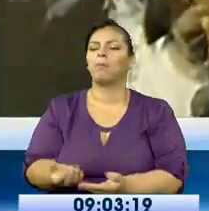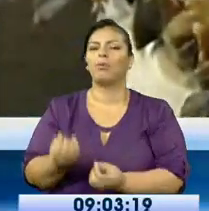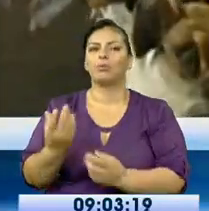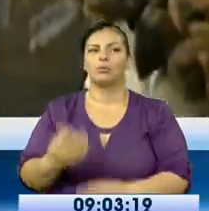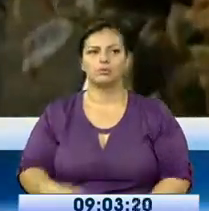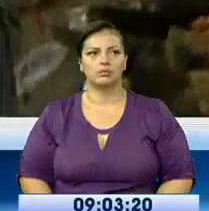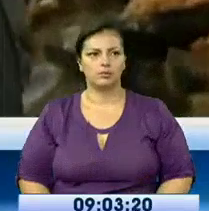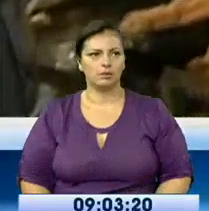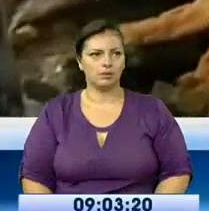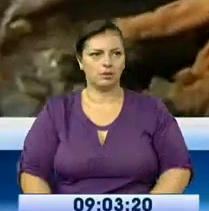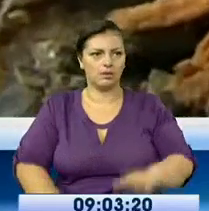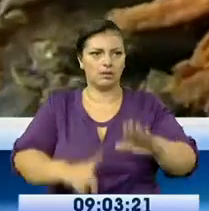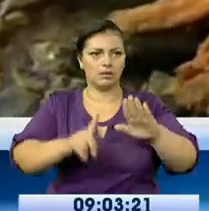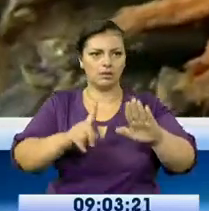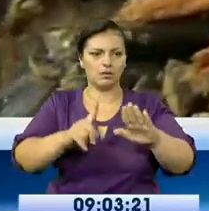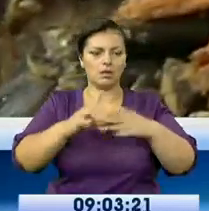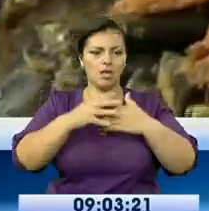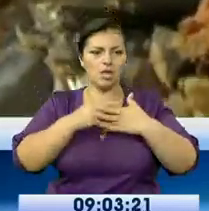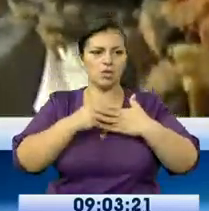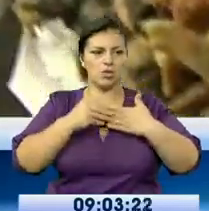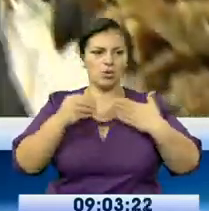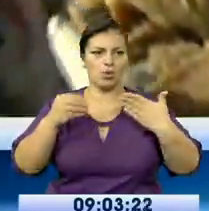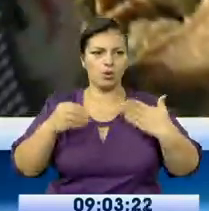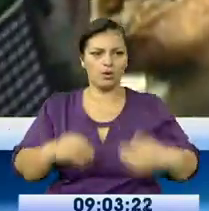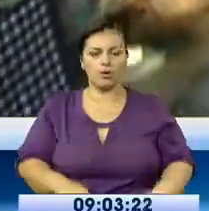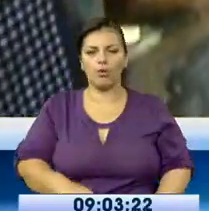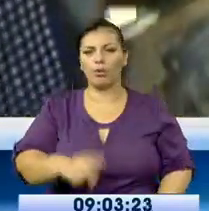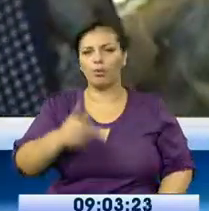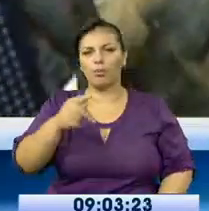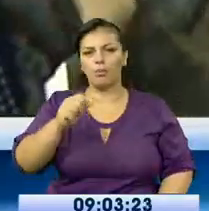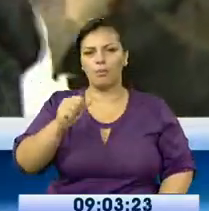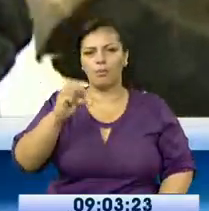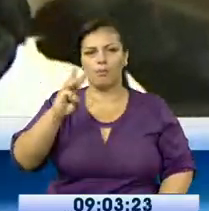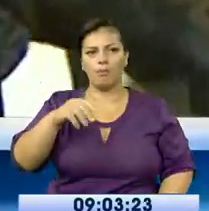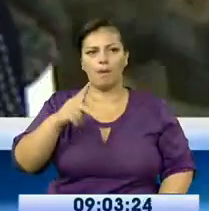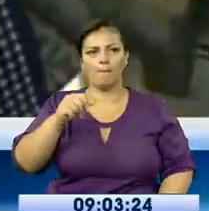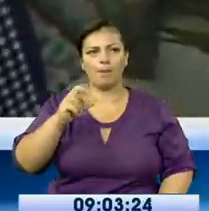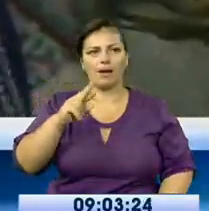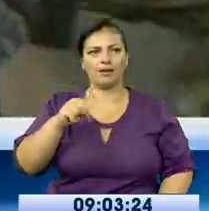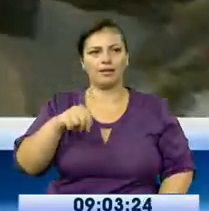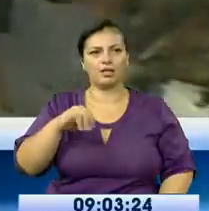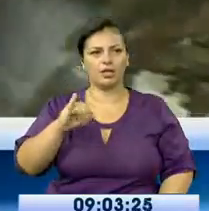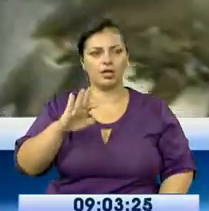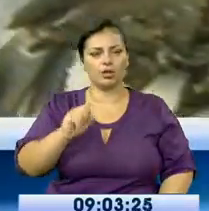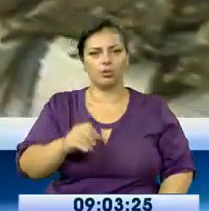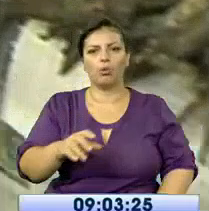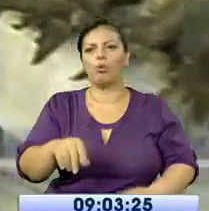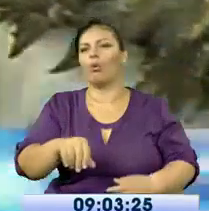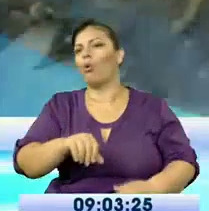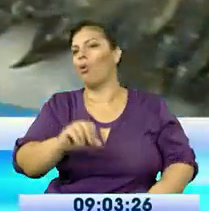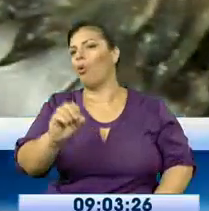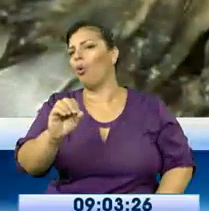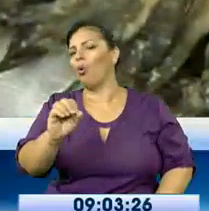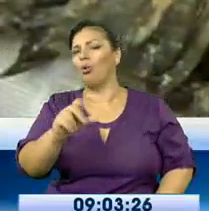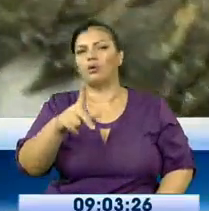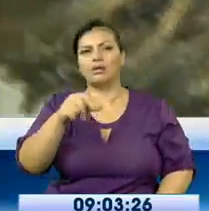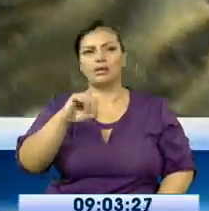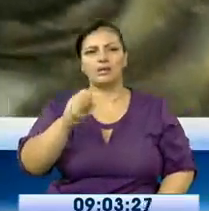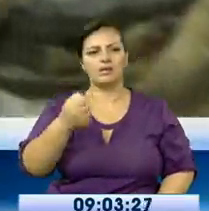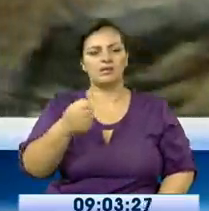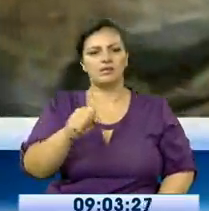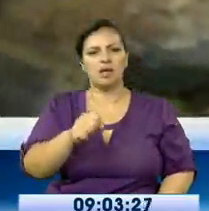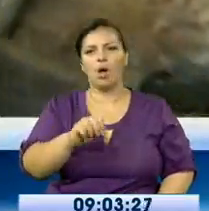más anaranjadito este bacalao este de aquí tengo pampanito tengo lisa y tengo aquí al bacora el pampanito cómo sale